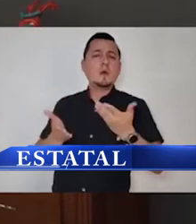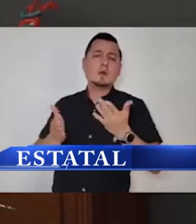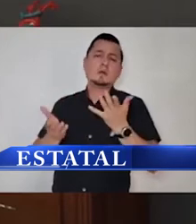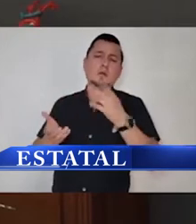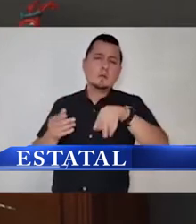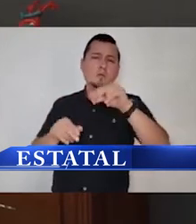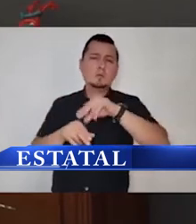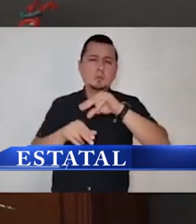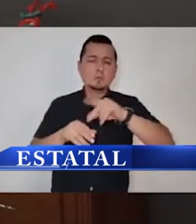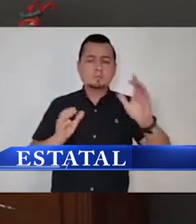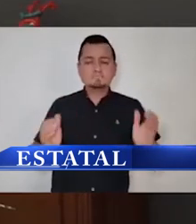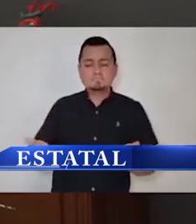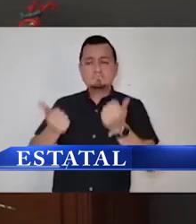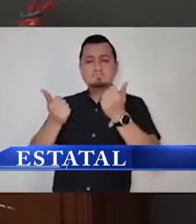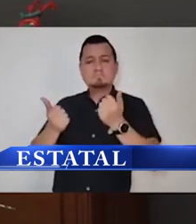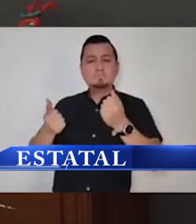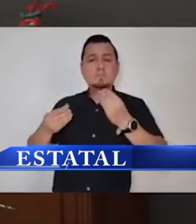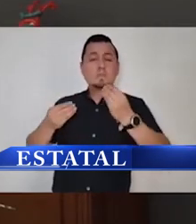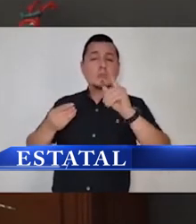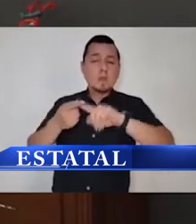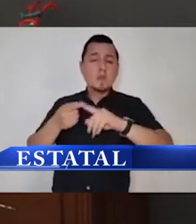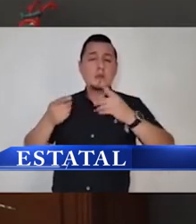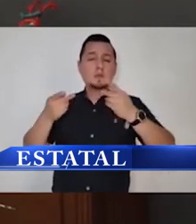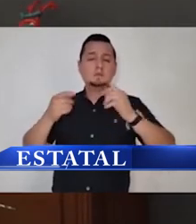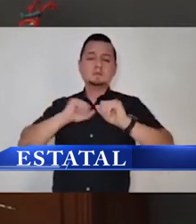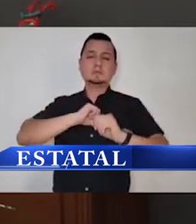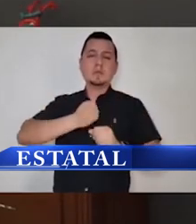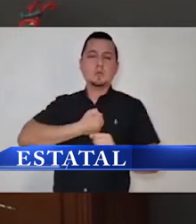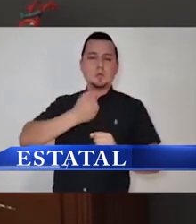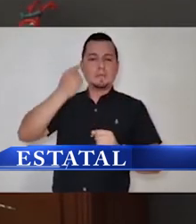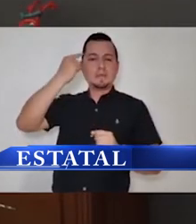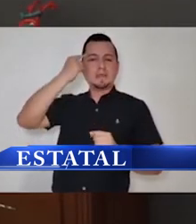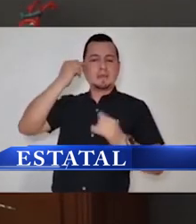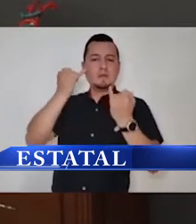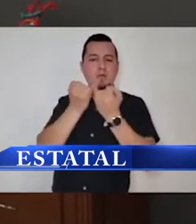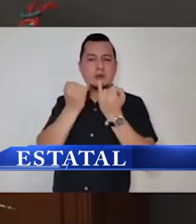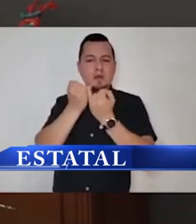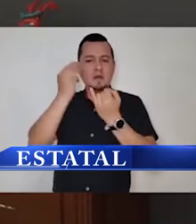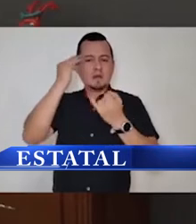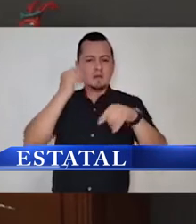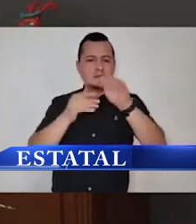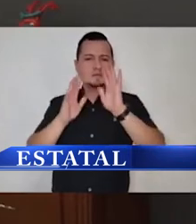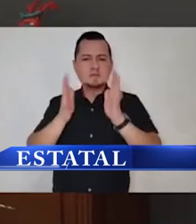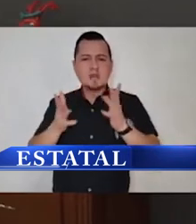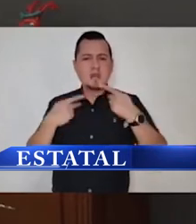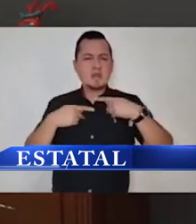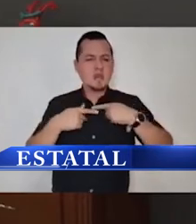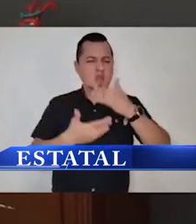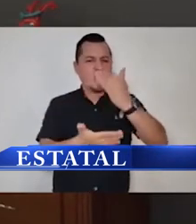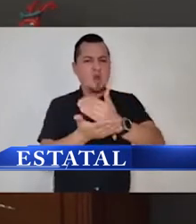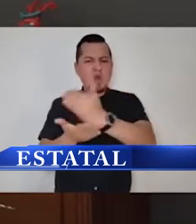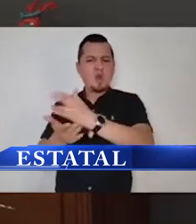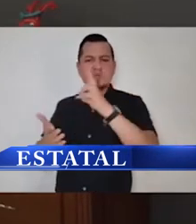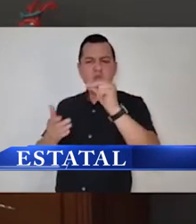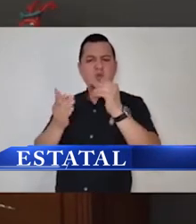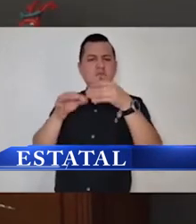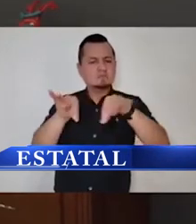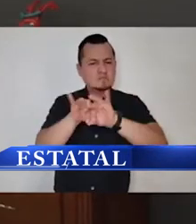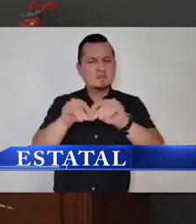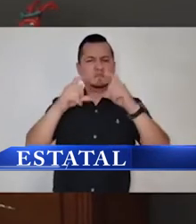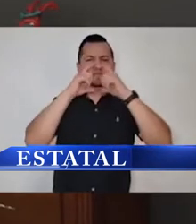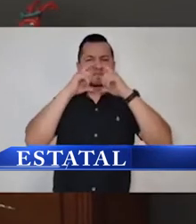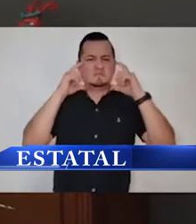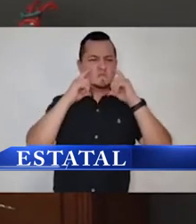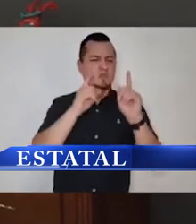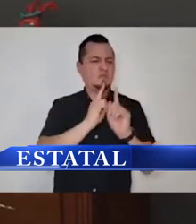a todos. Nuestra salud mental está también en juego. Cortemos cadenas de contagios con cubrebocas y sana